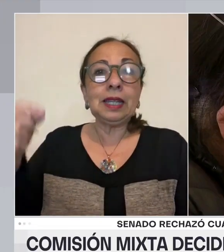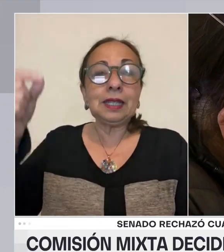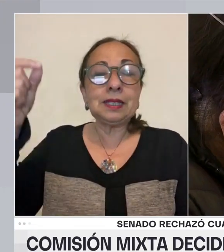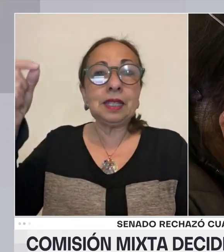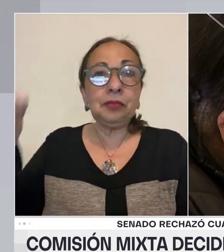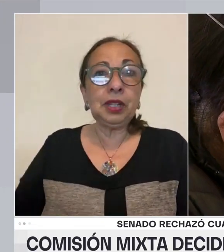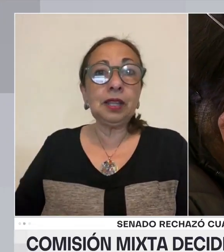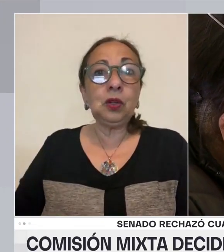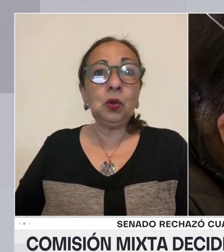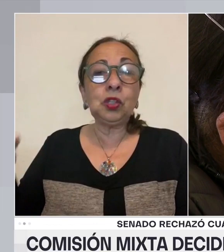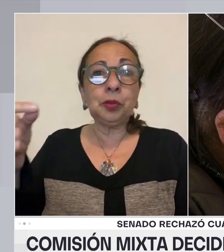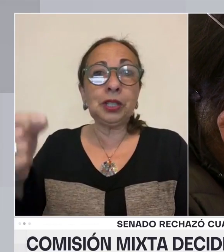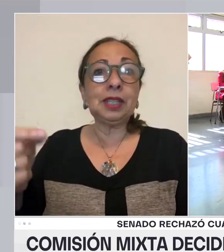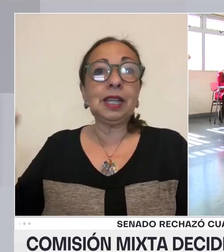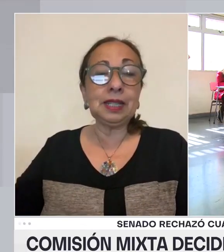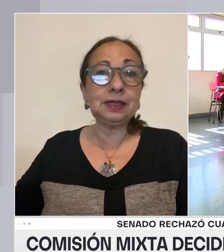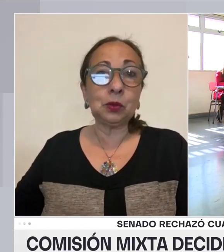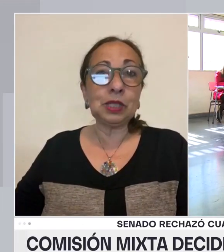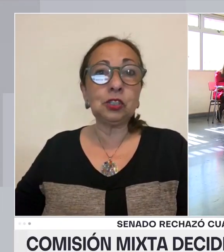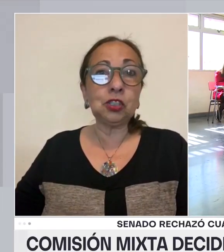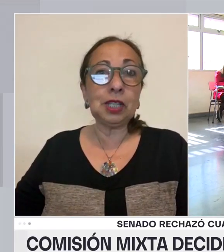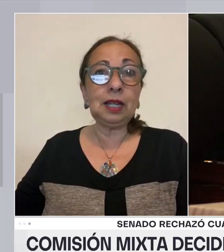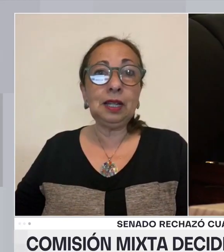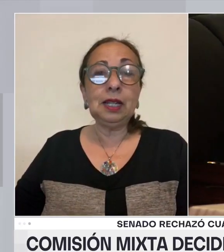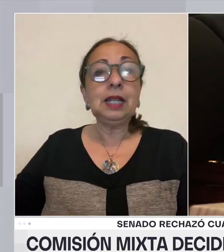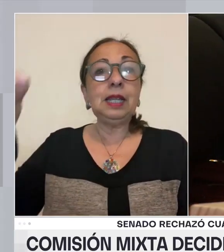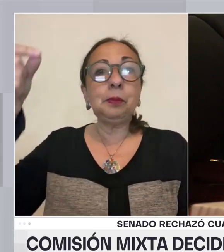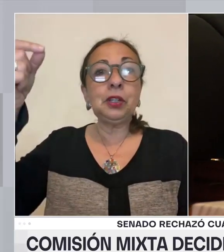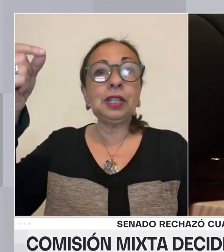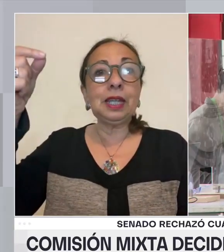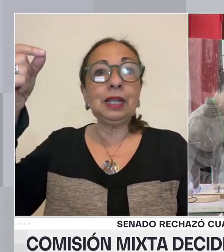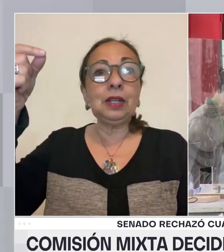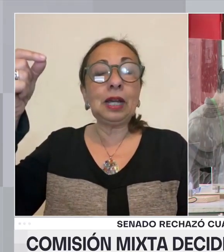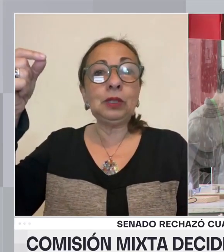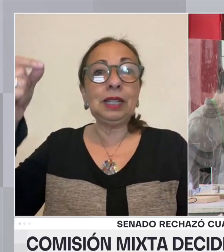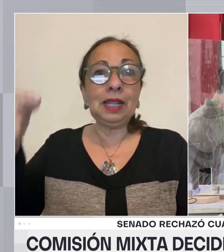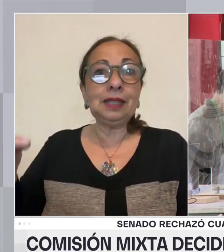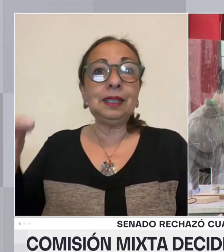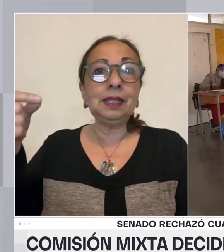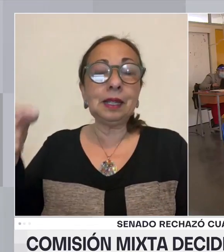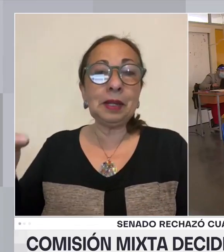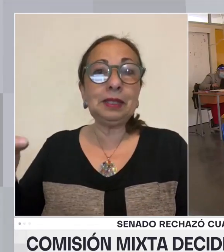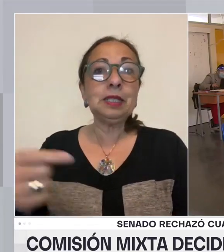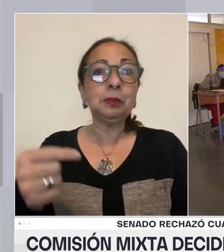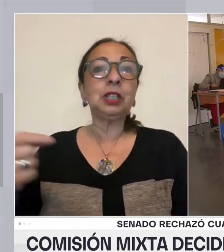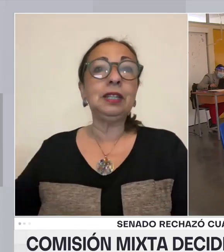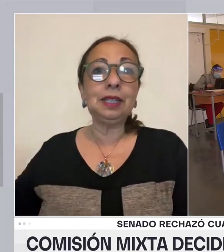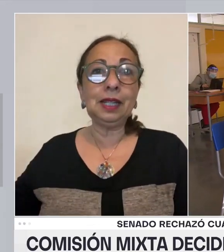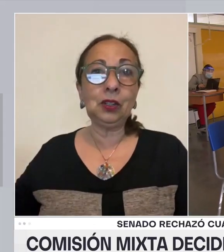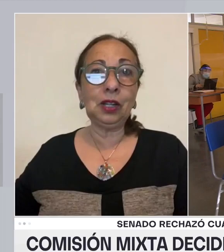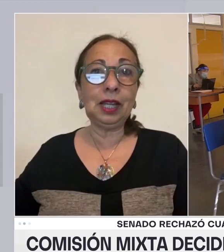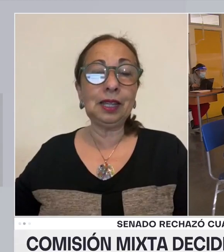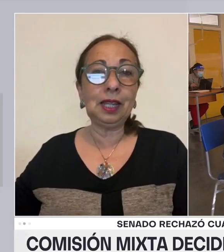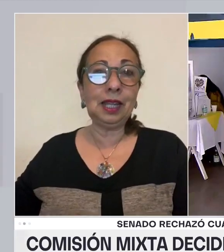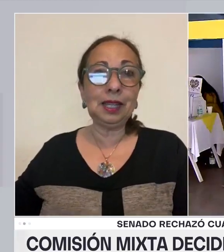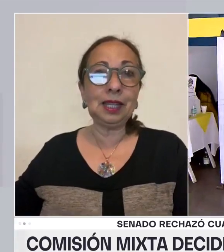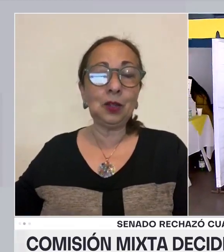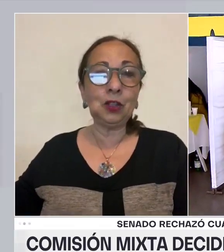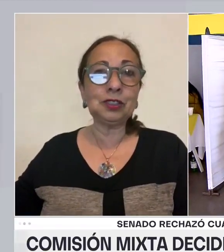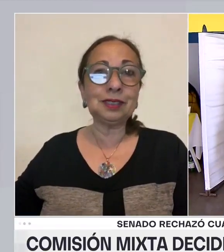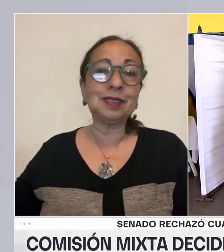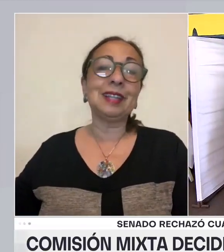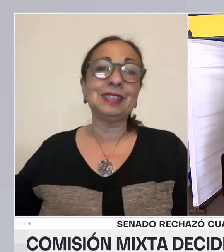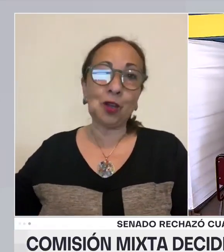Entonces, que sin fines de lucro, porque es seguridad social y porque las utilidades tienen que repartirse porque el dinero es de